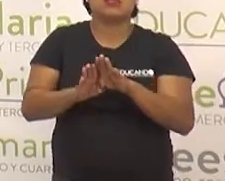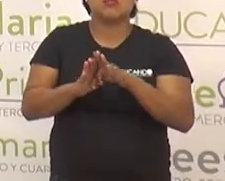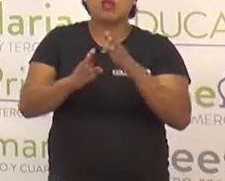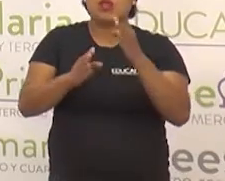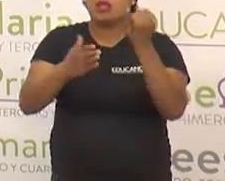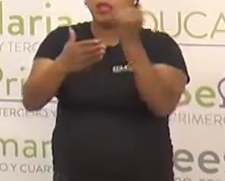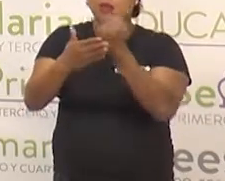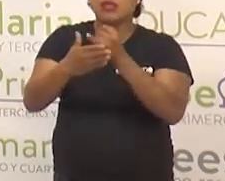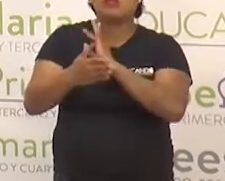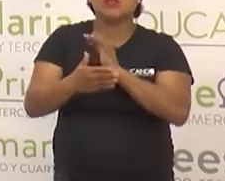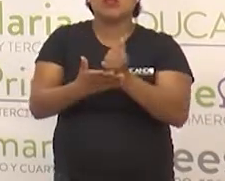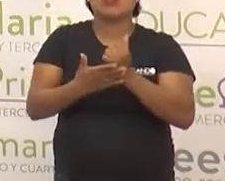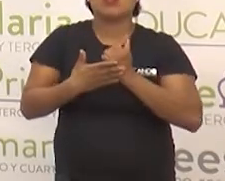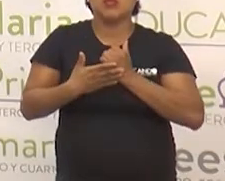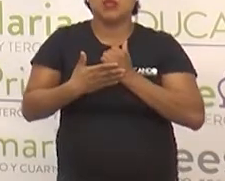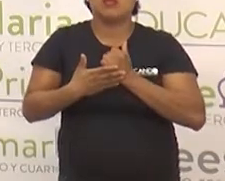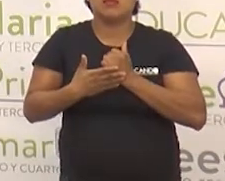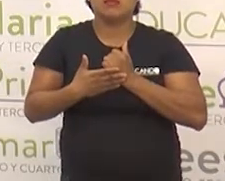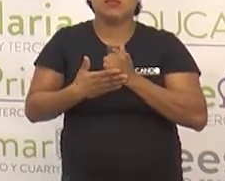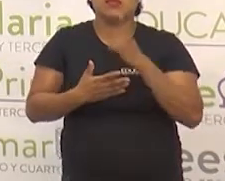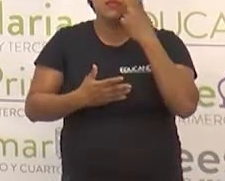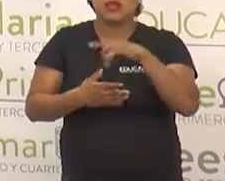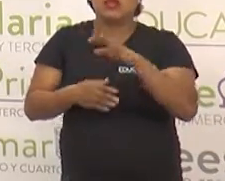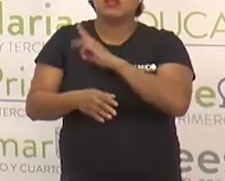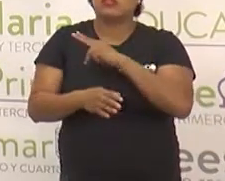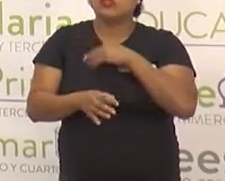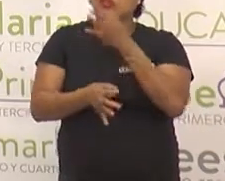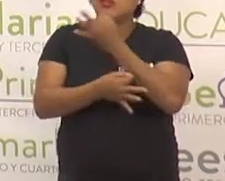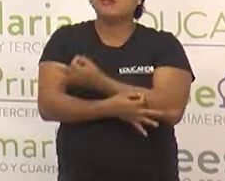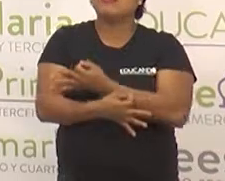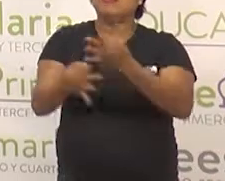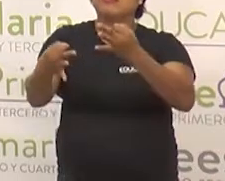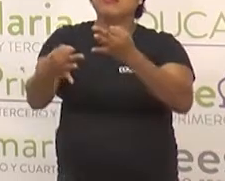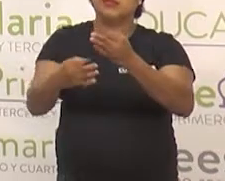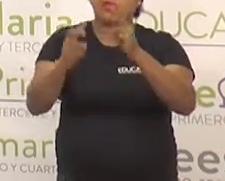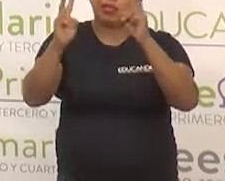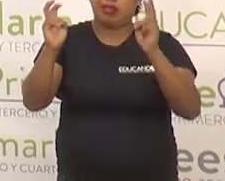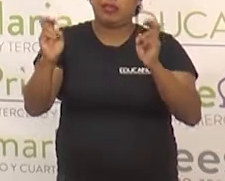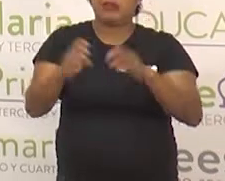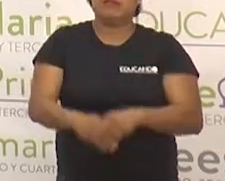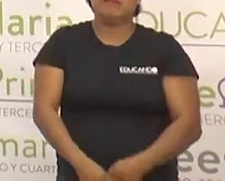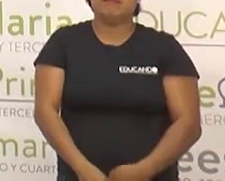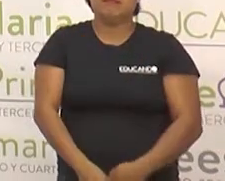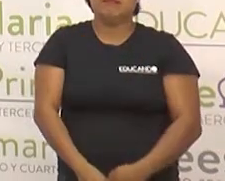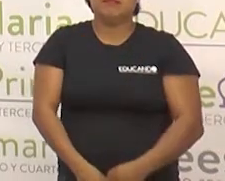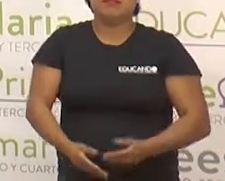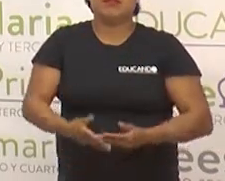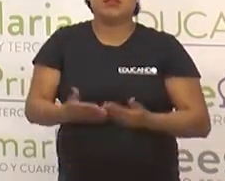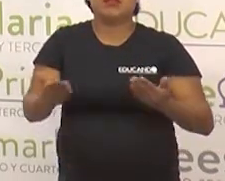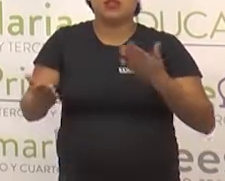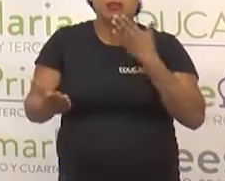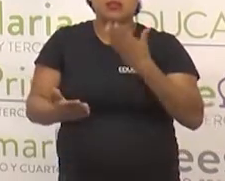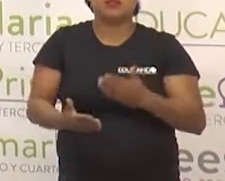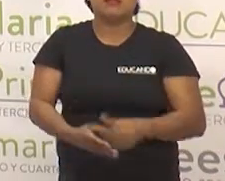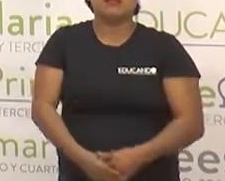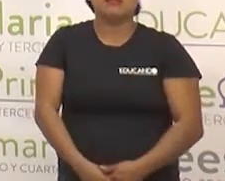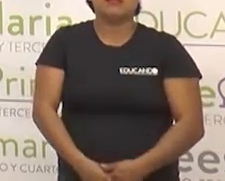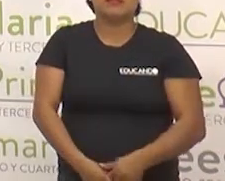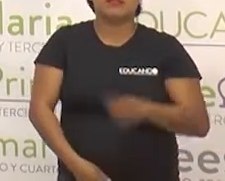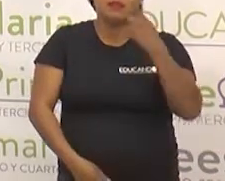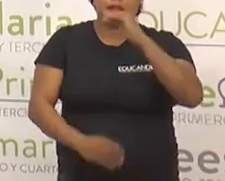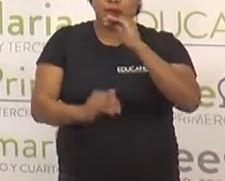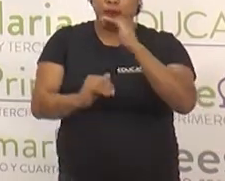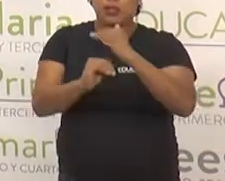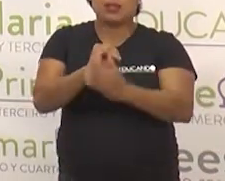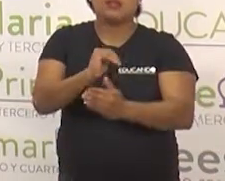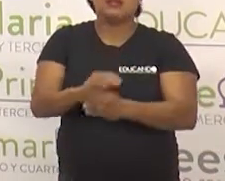algunas imágenes que nos ayudan a exponer un tema. Ahora bien,